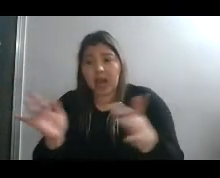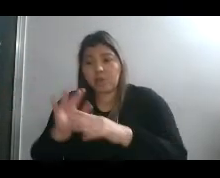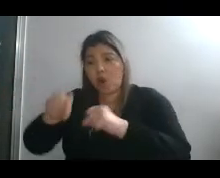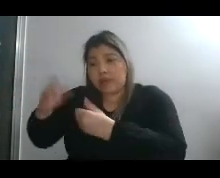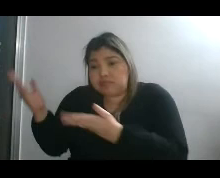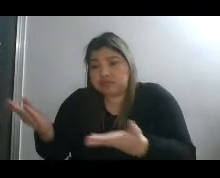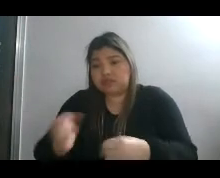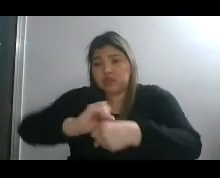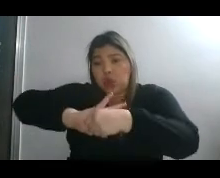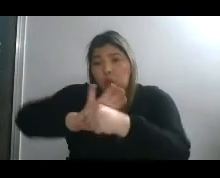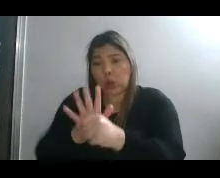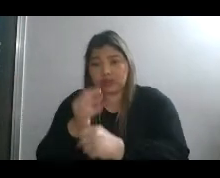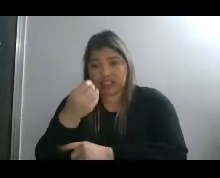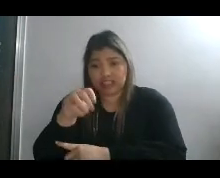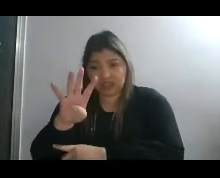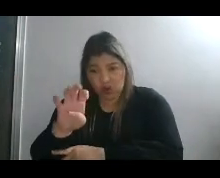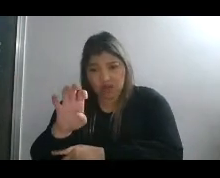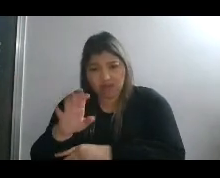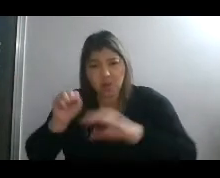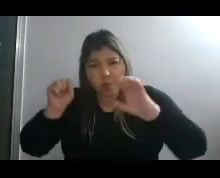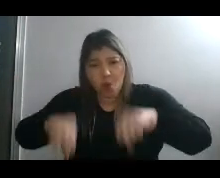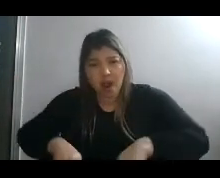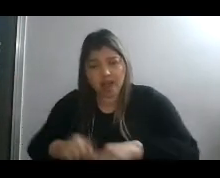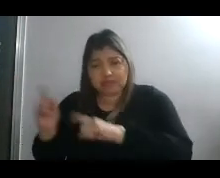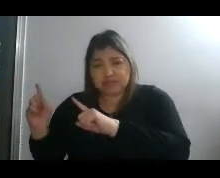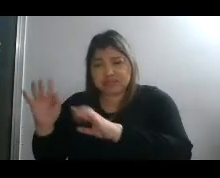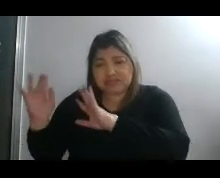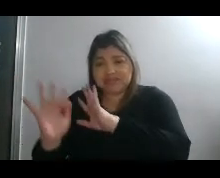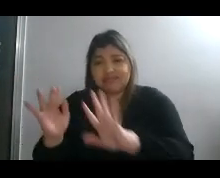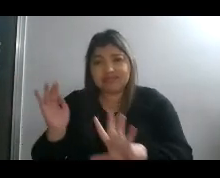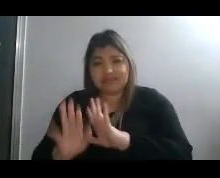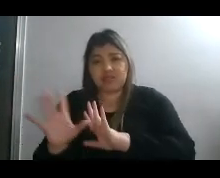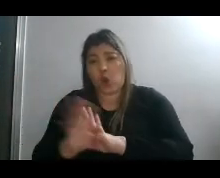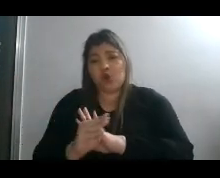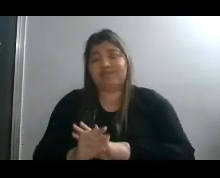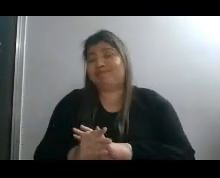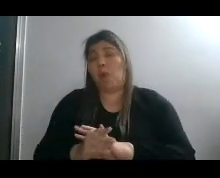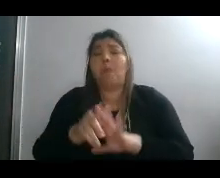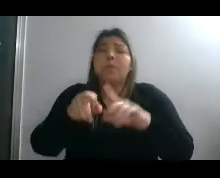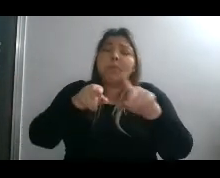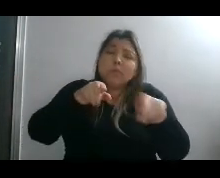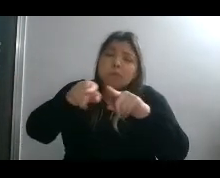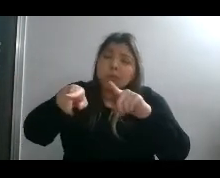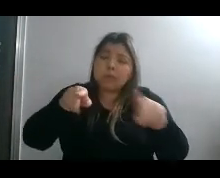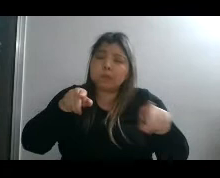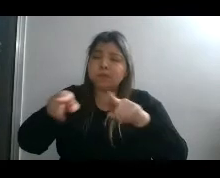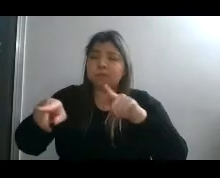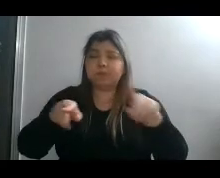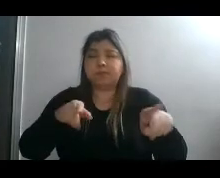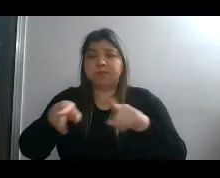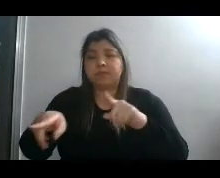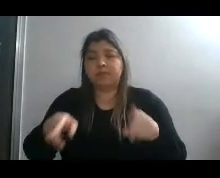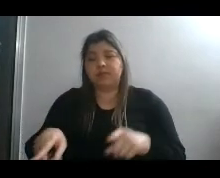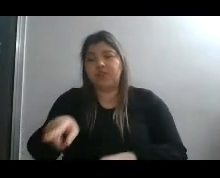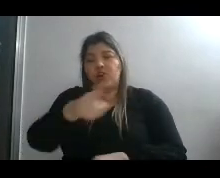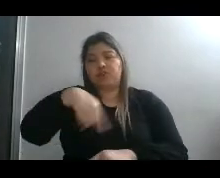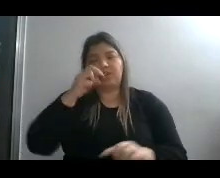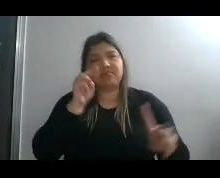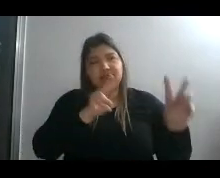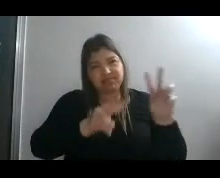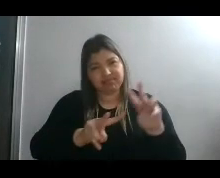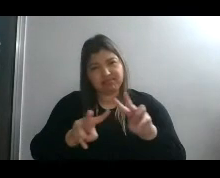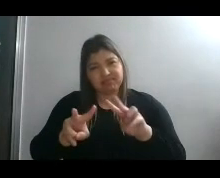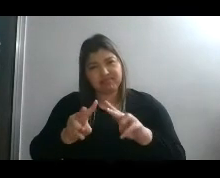de la misma manera esta atención, entonces vamos a tratar, intenten ustedes de ubicarse en dónde se encuentran en cuanto a estas